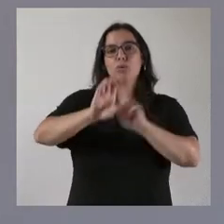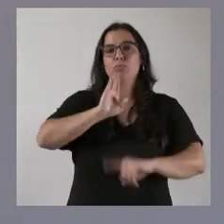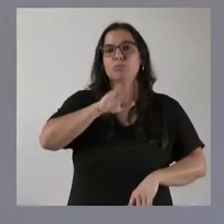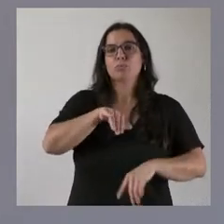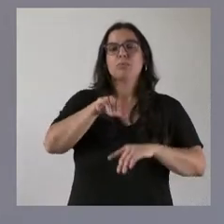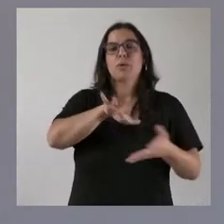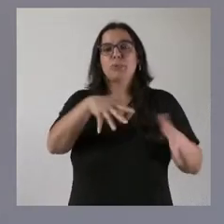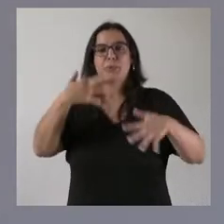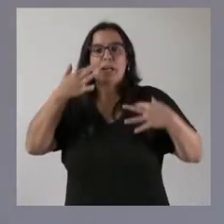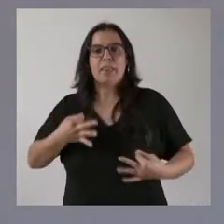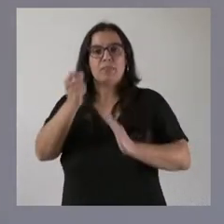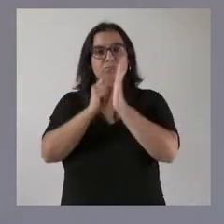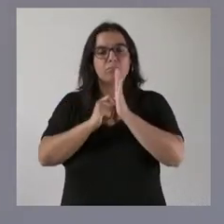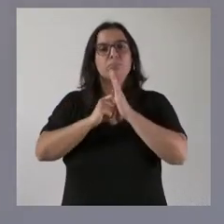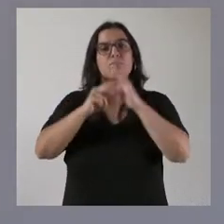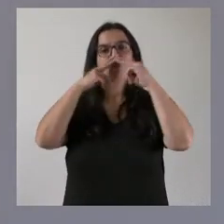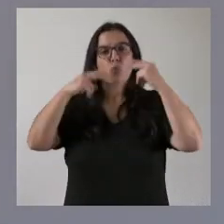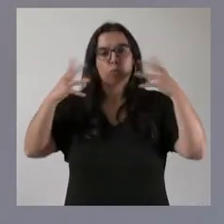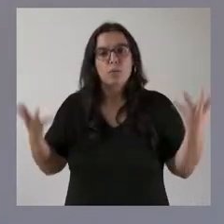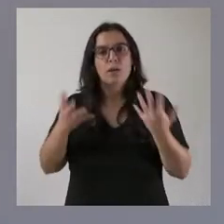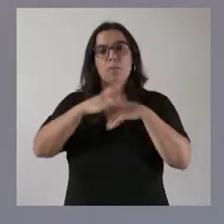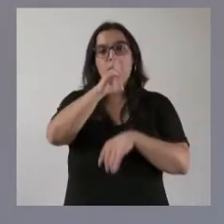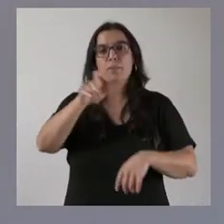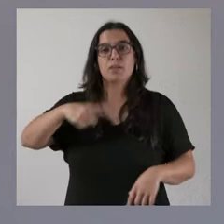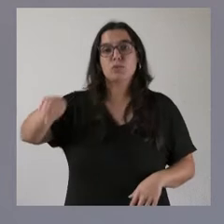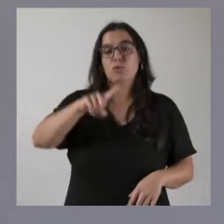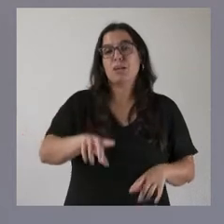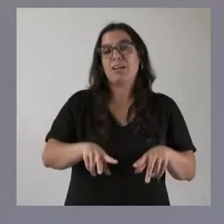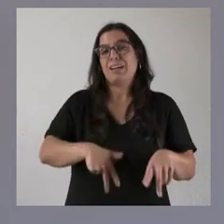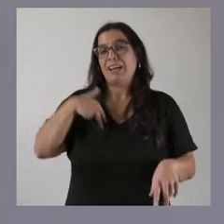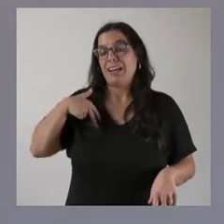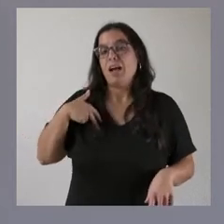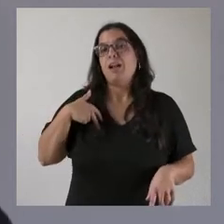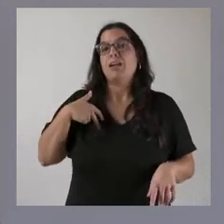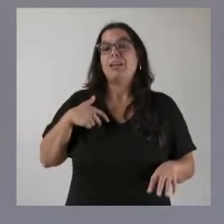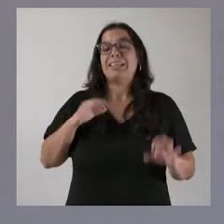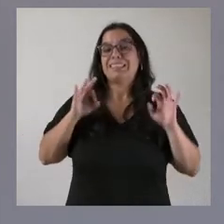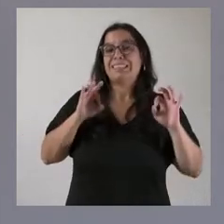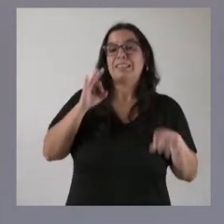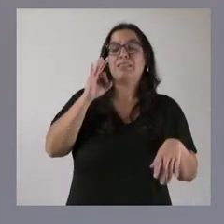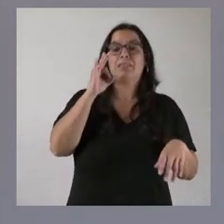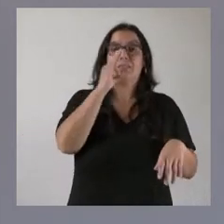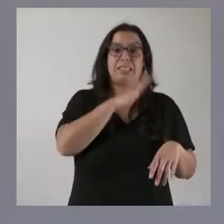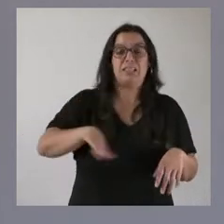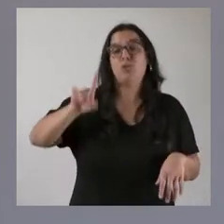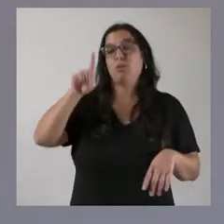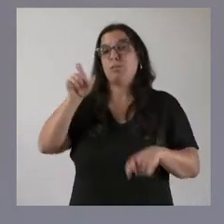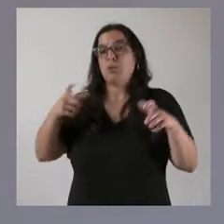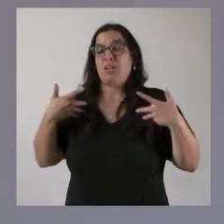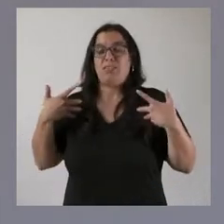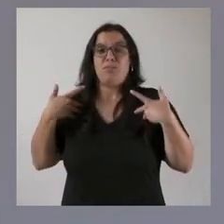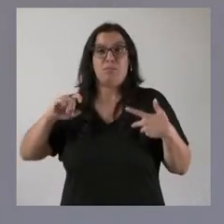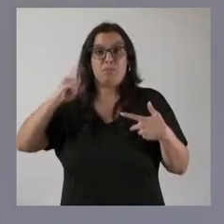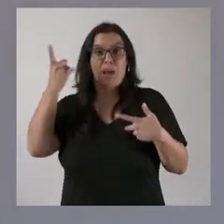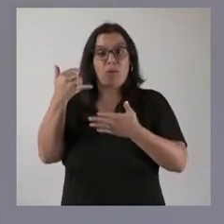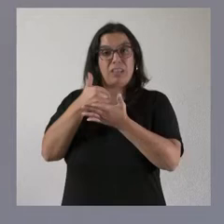actuaciones públicas se contribuyan a que el conjunto de la ciudadanía y con la especial interés la población escolar y la más vulnerable adopte